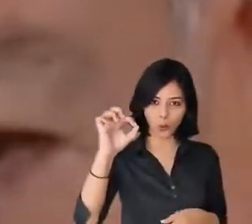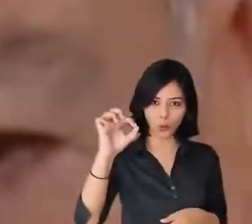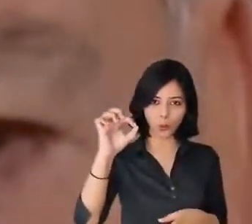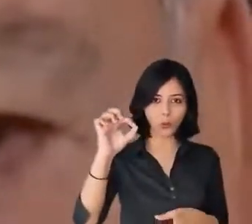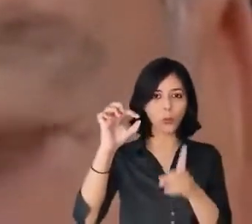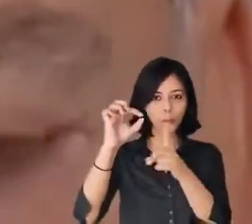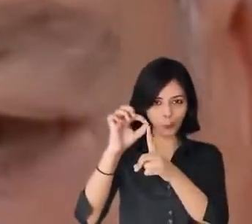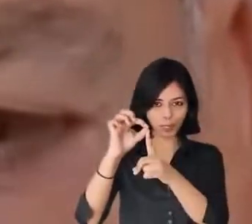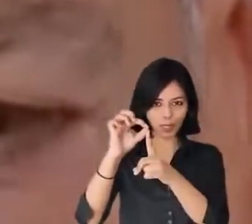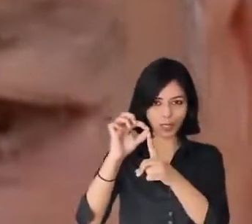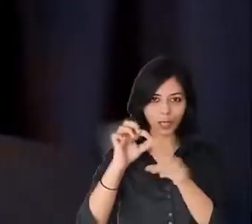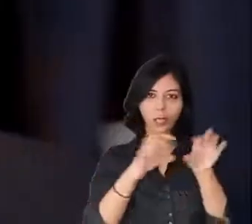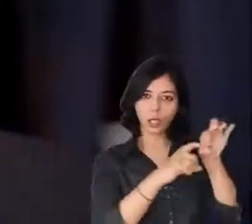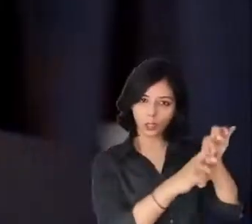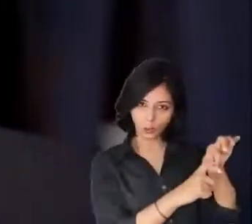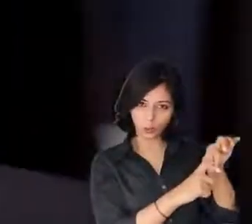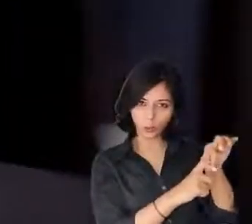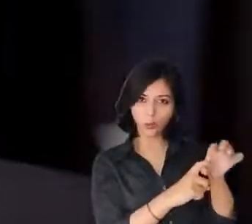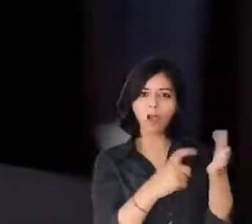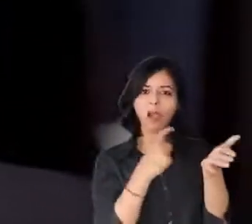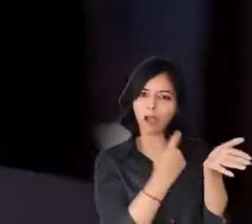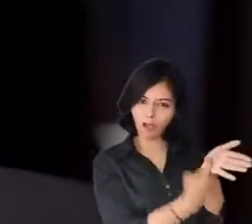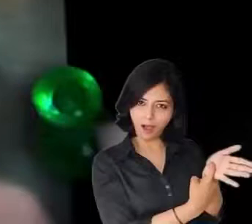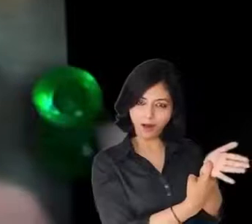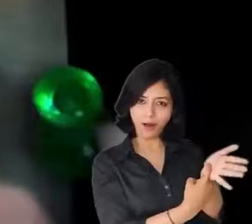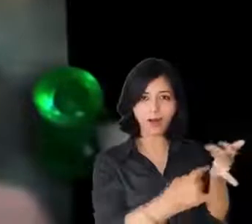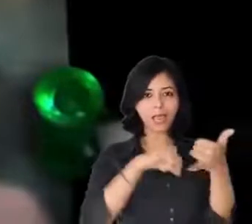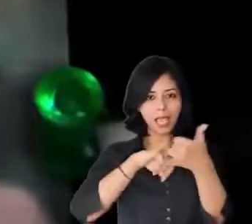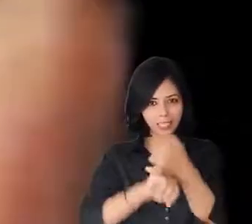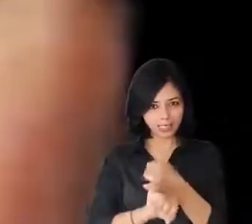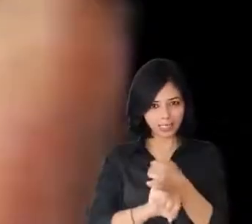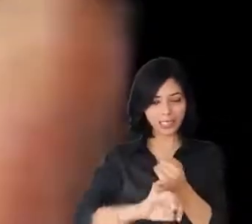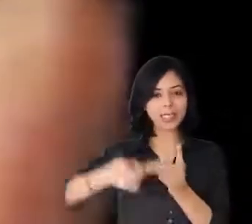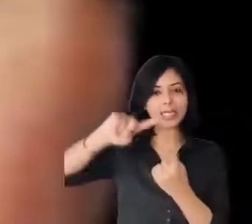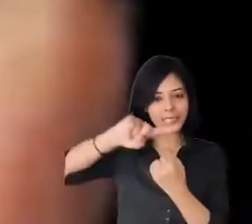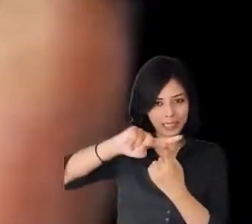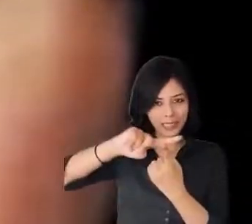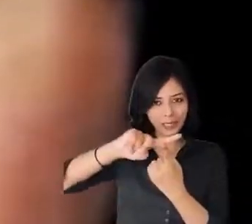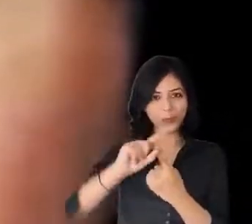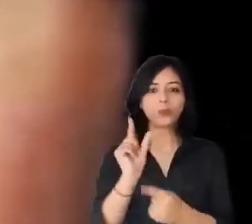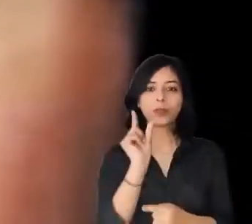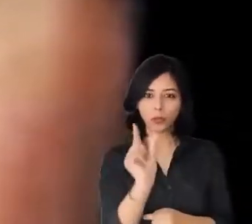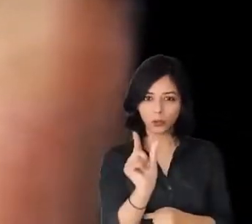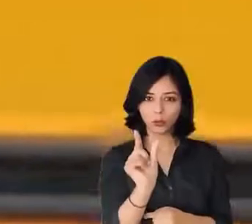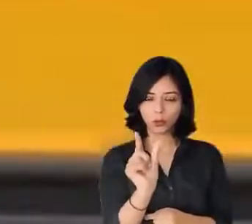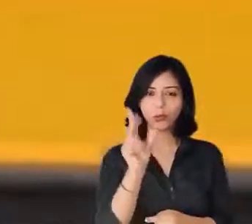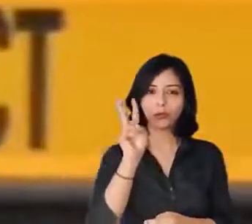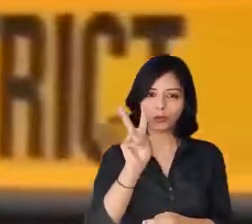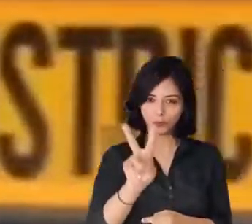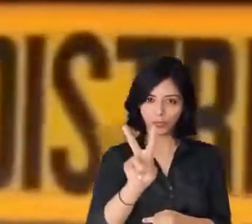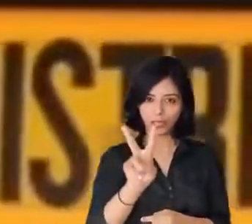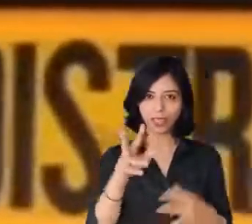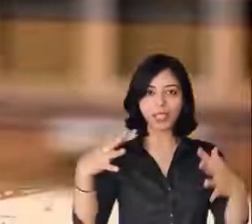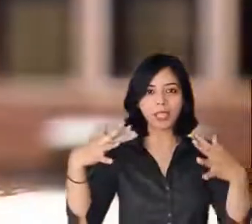mundo. Era imposible, no podía ser. A los compañeros de Robin les costaba aceptar